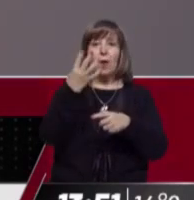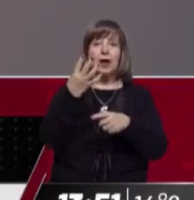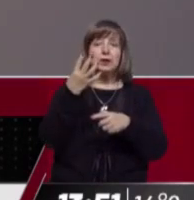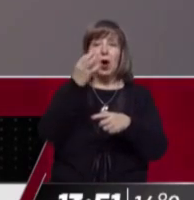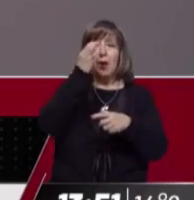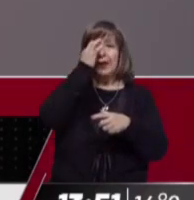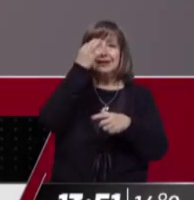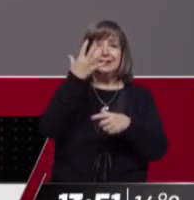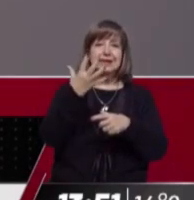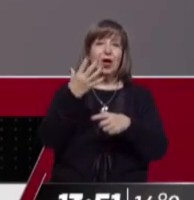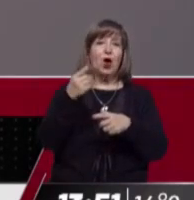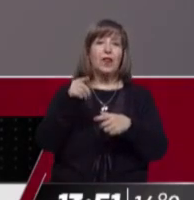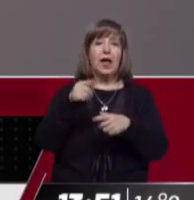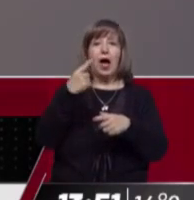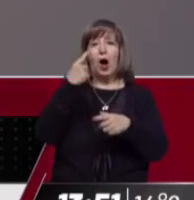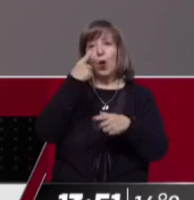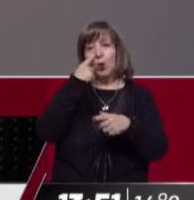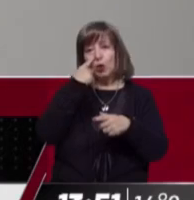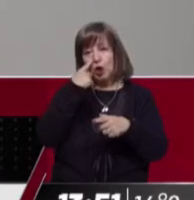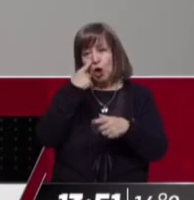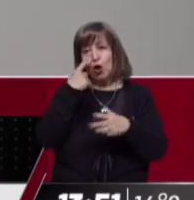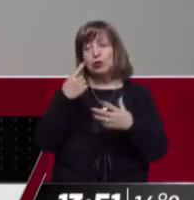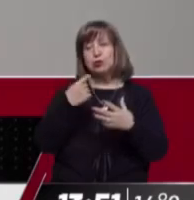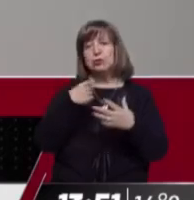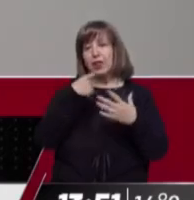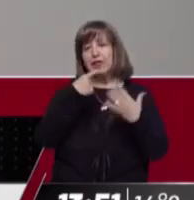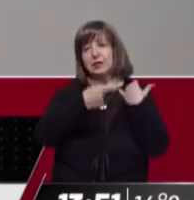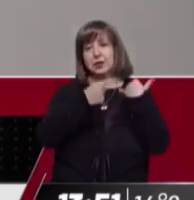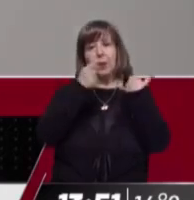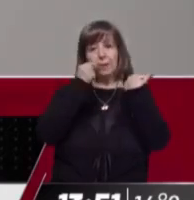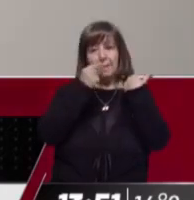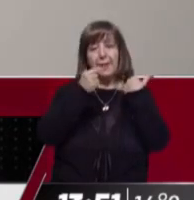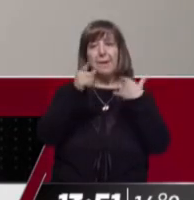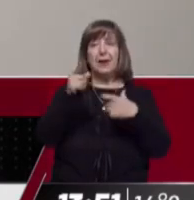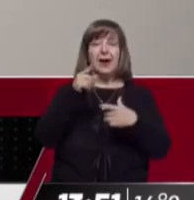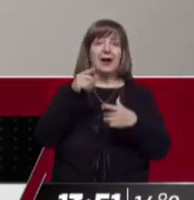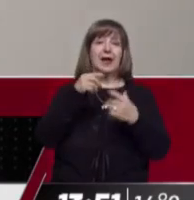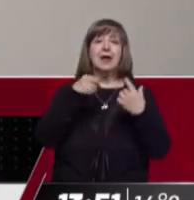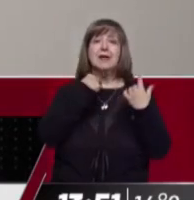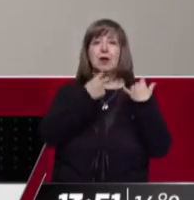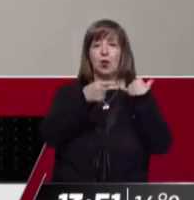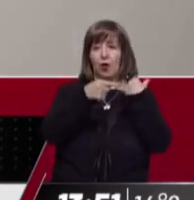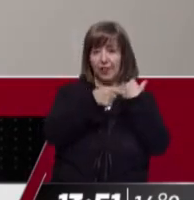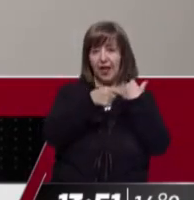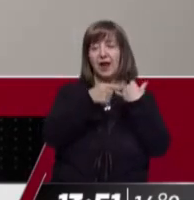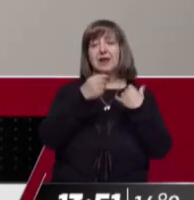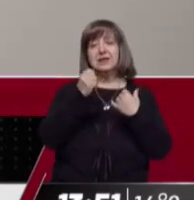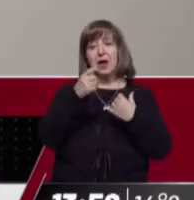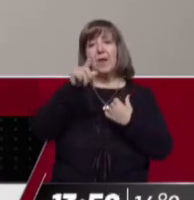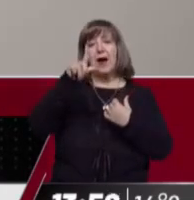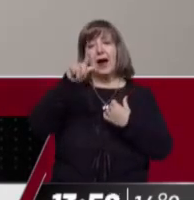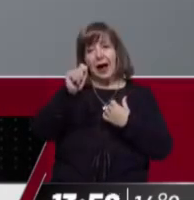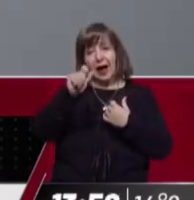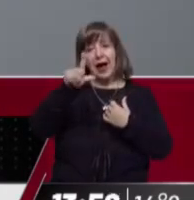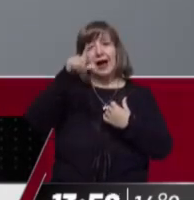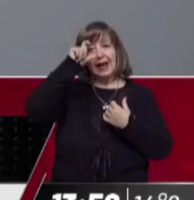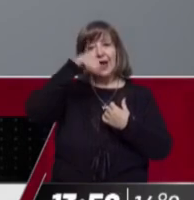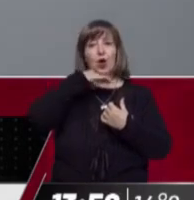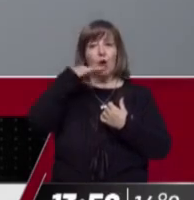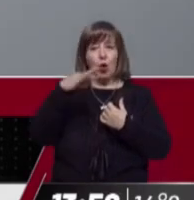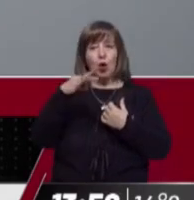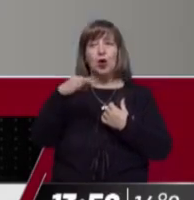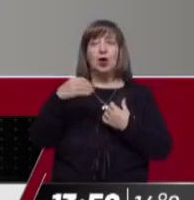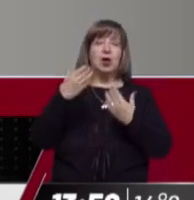junio. Ellos apuestan a ese momento, allí, como para que Alejo pueda tener buenas noticias y por lo menos recuperar la libertad o al